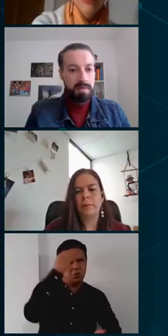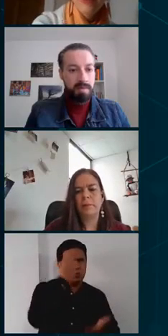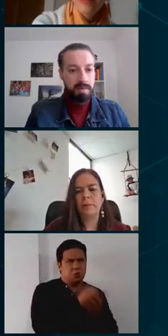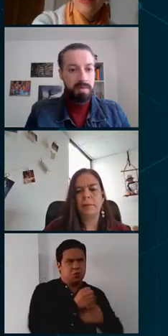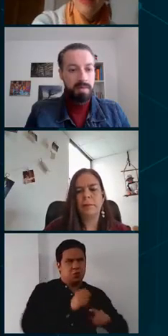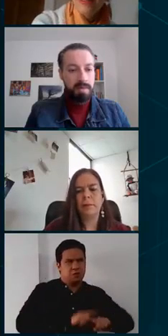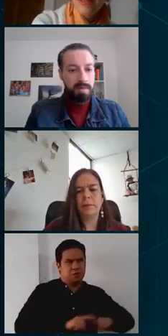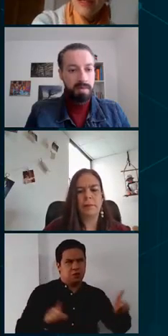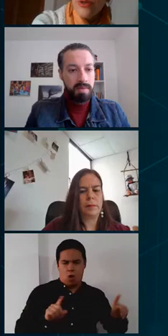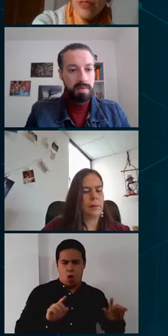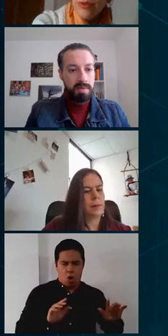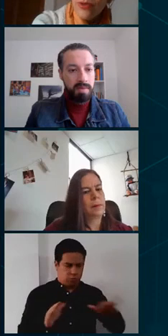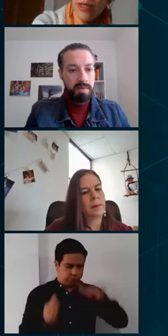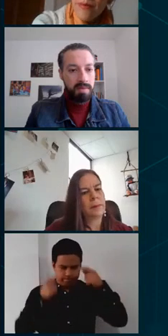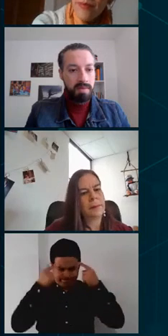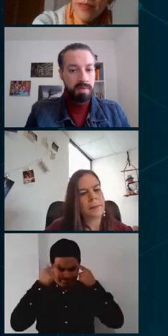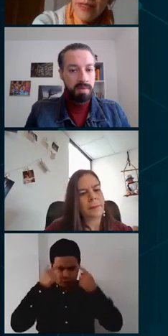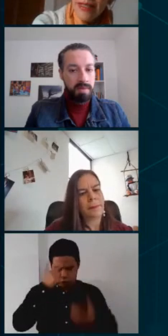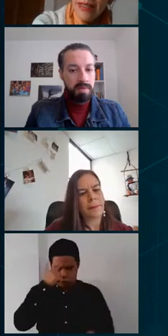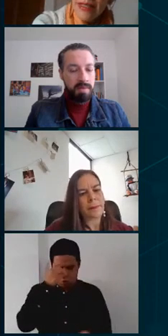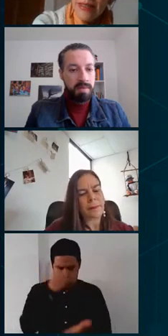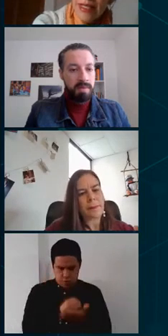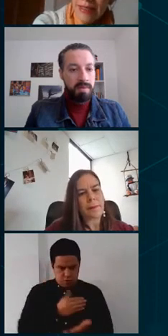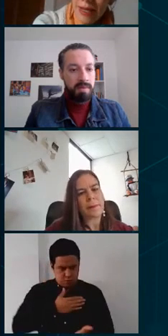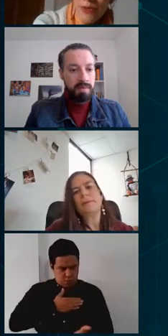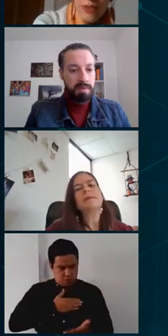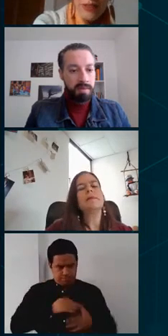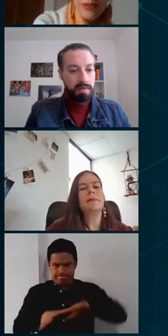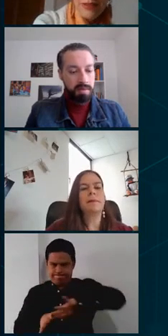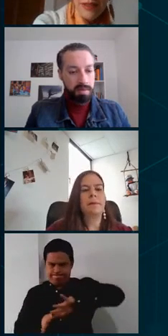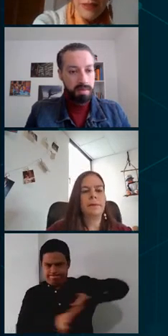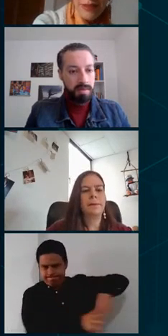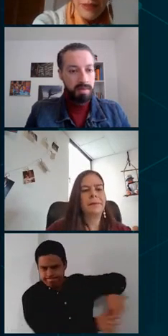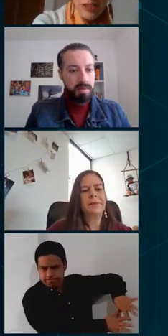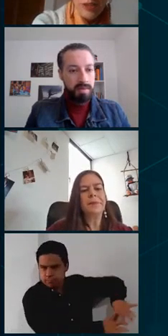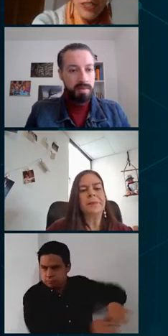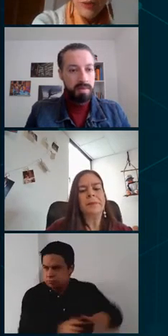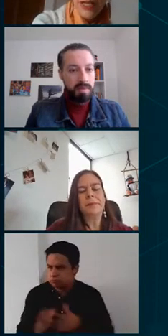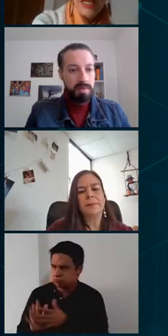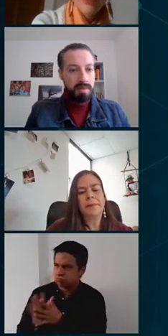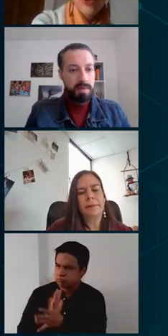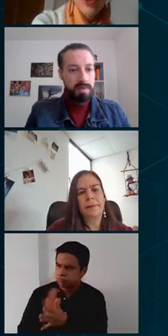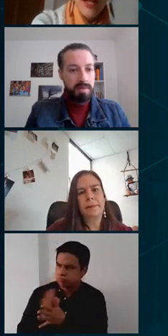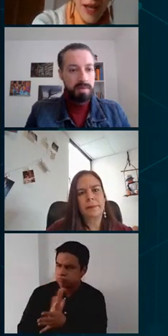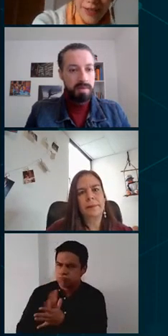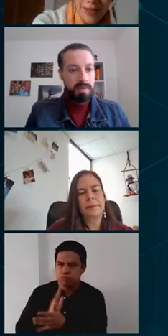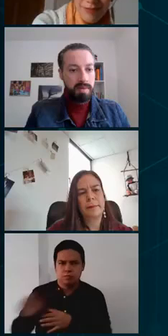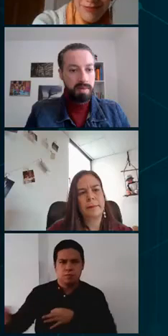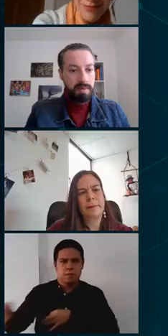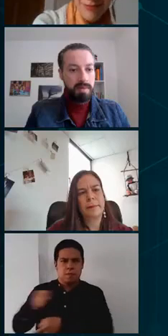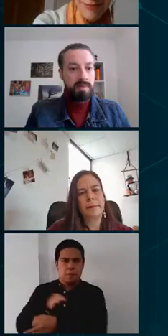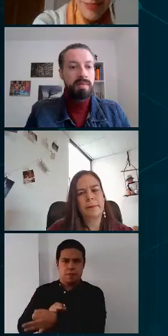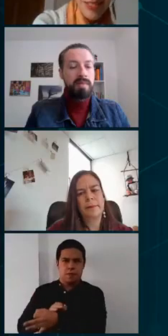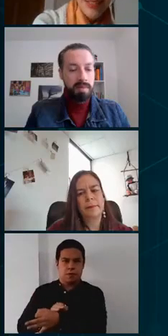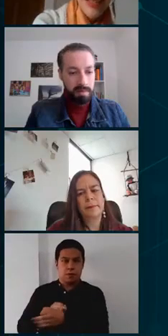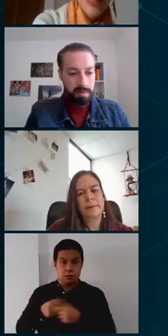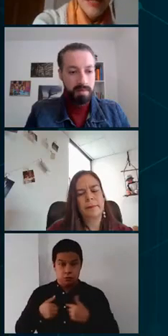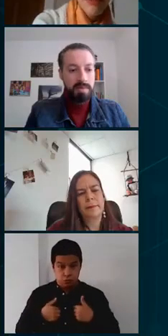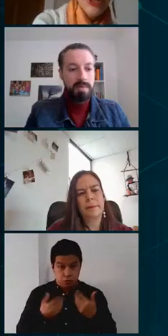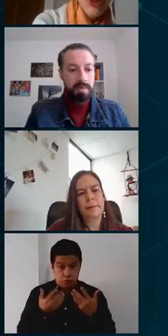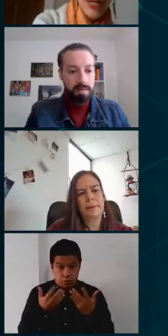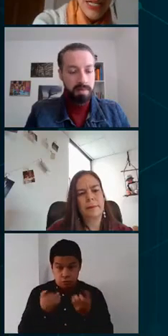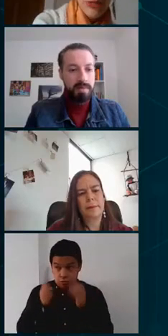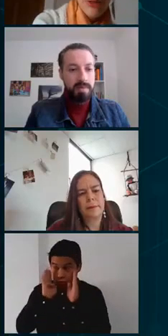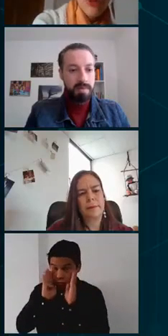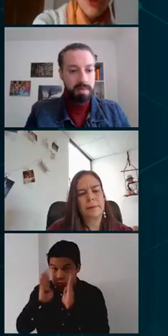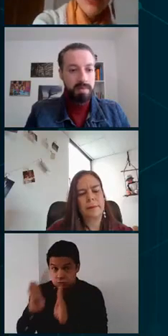sintiendo. Entonces, recordemos que si estamos en este ejercicio es porque queremos ayudar a alguien, ¿sí? Y